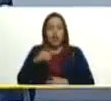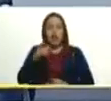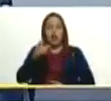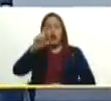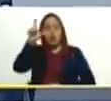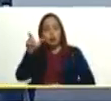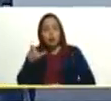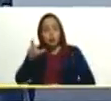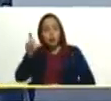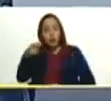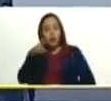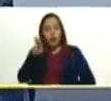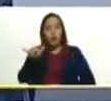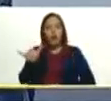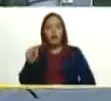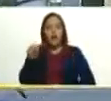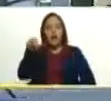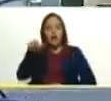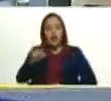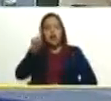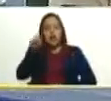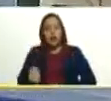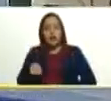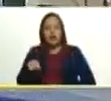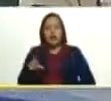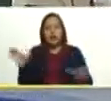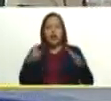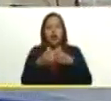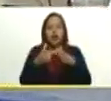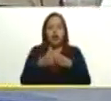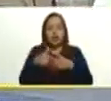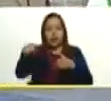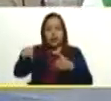esta reunión de ciencia y tecnología en Venezuela.